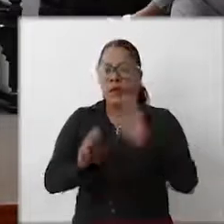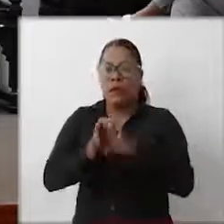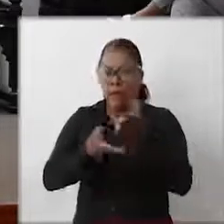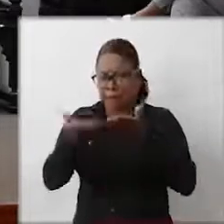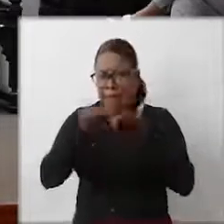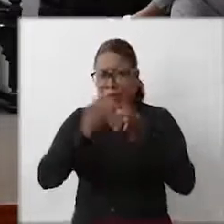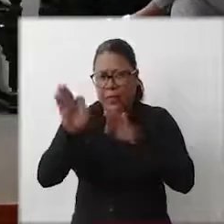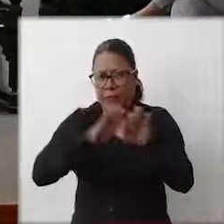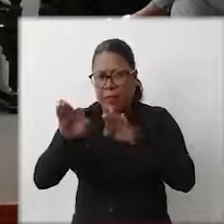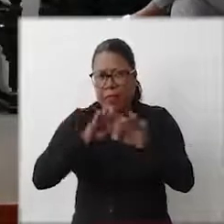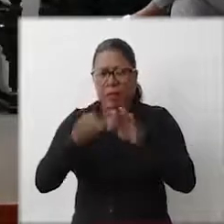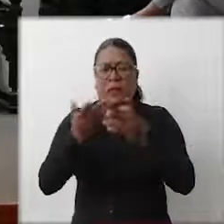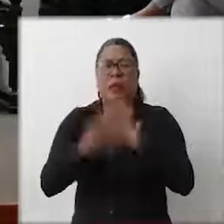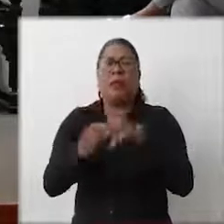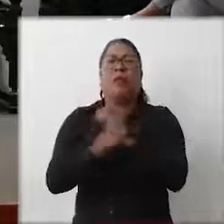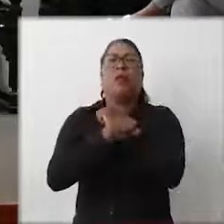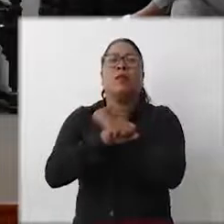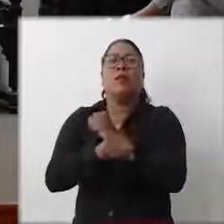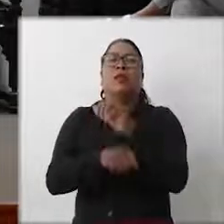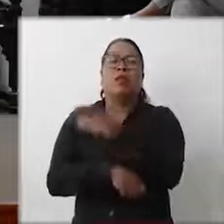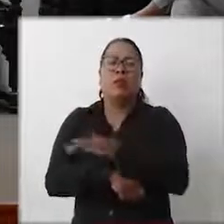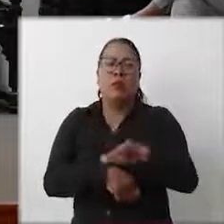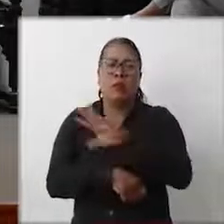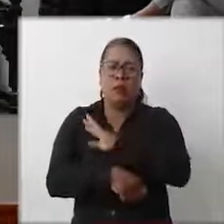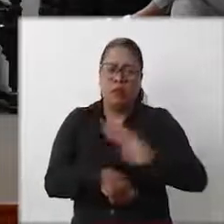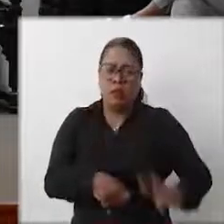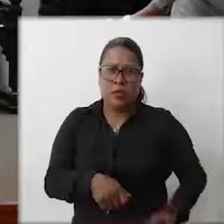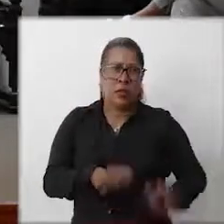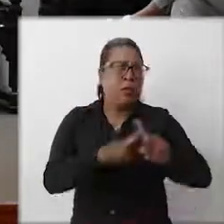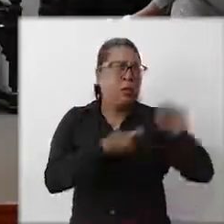El regidor Juan Rosas, Juan Rosas Herrera, por favor, tan amable.